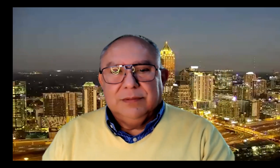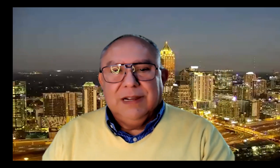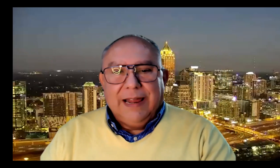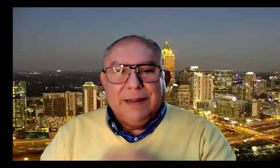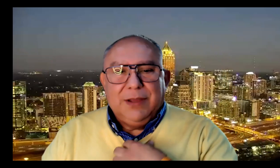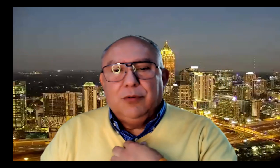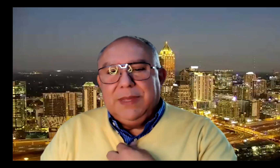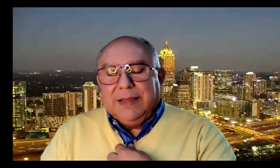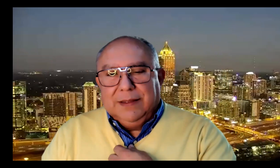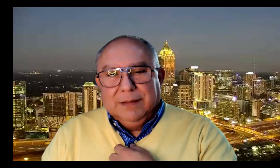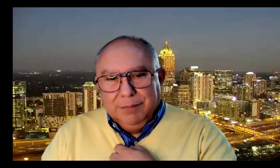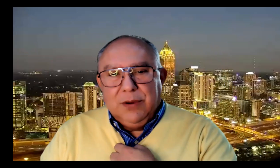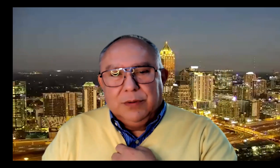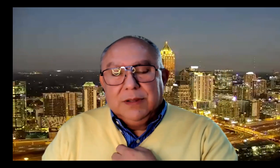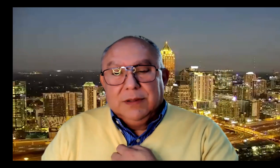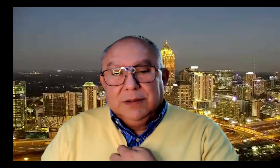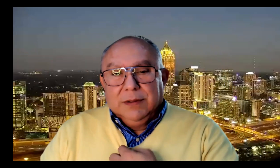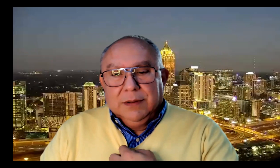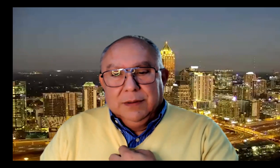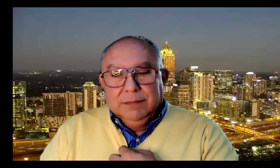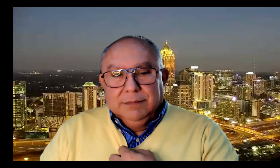servicio, gran amigo mío.